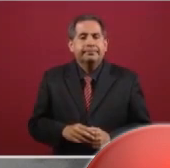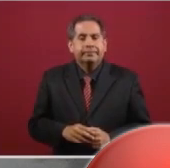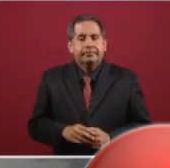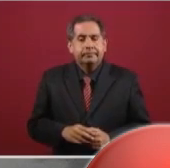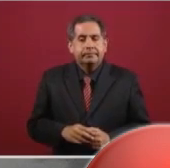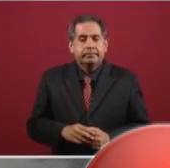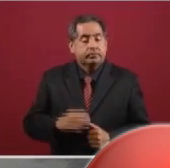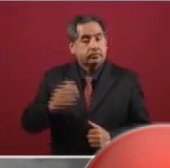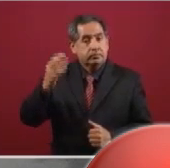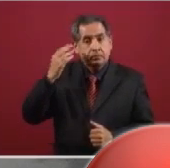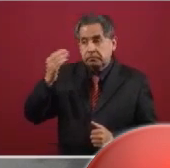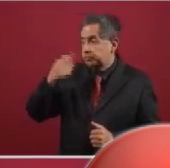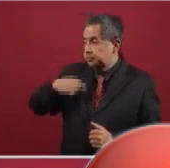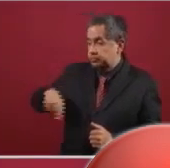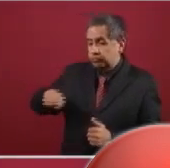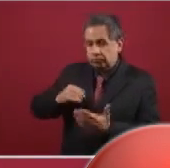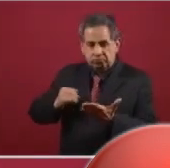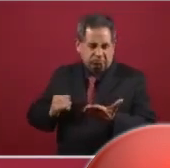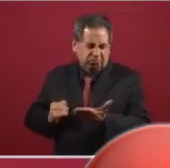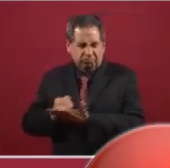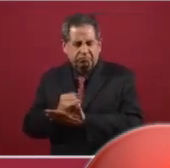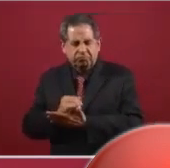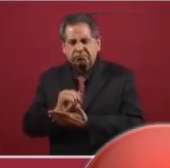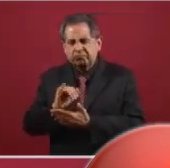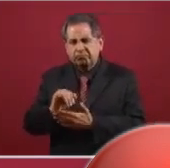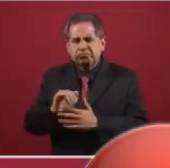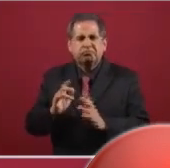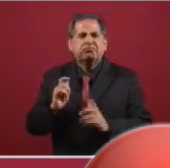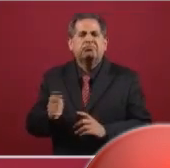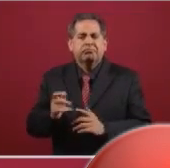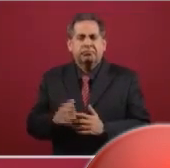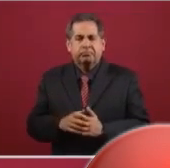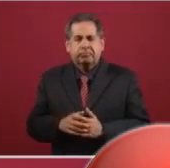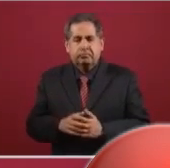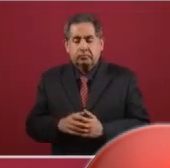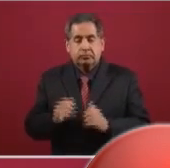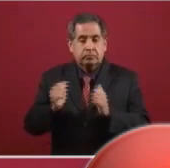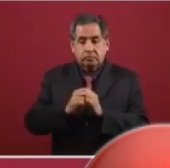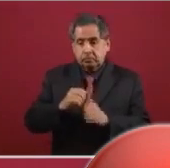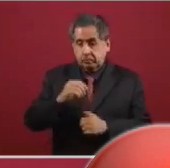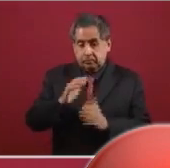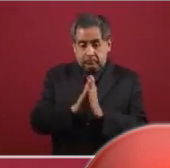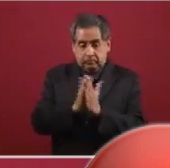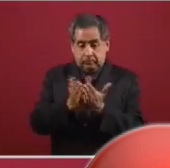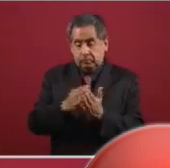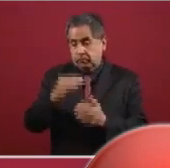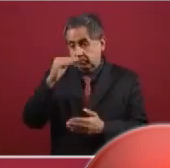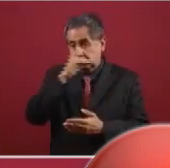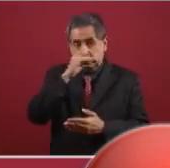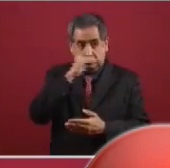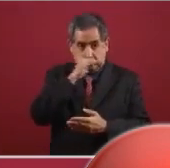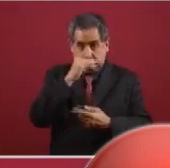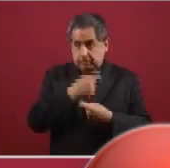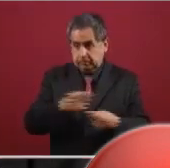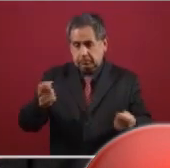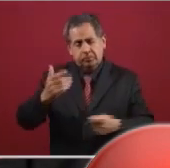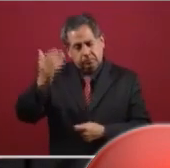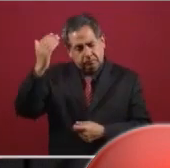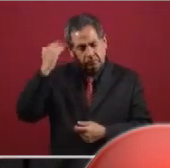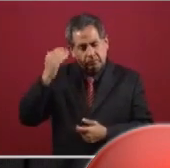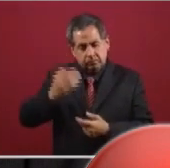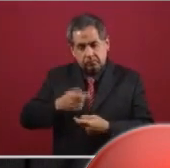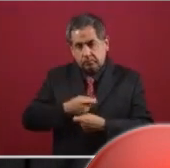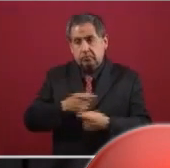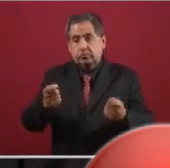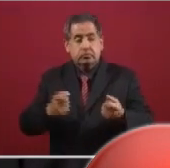se decidió entregar de manera gratuita los libros de texto,